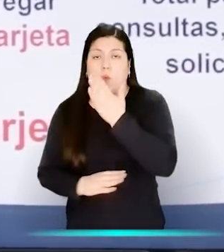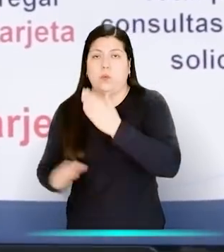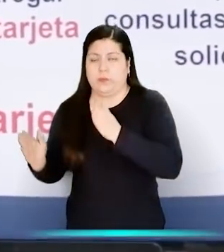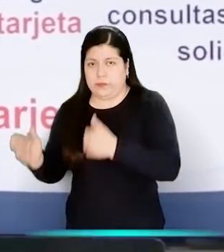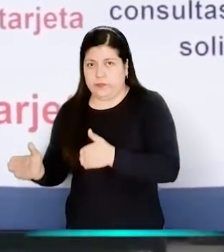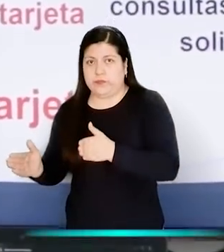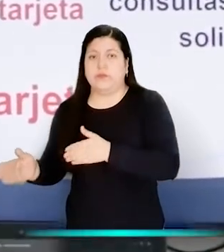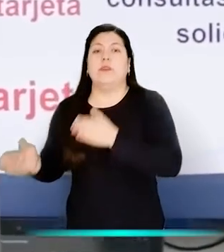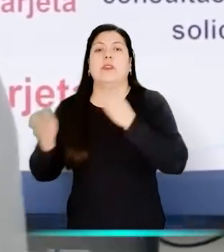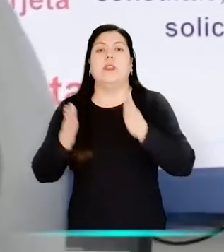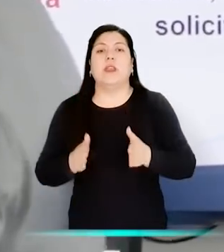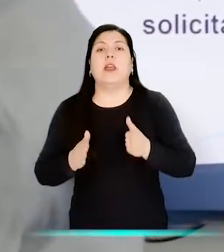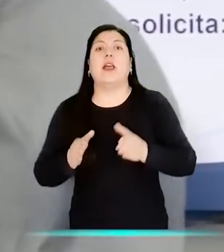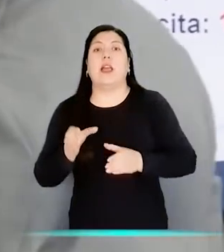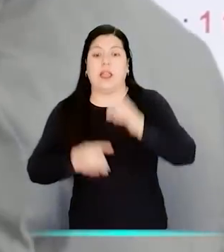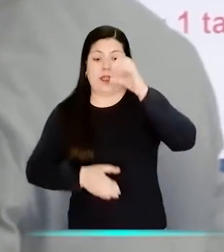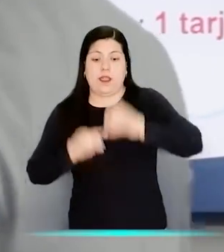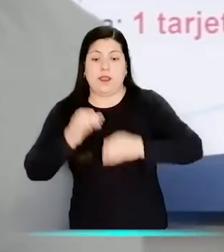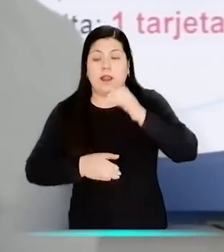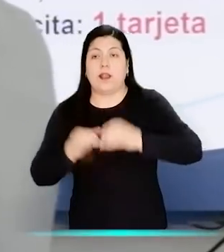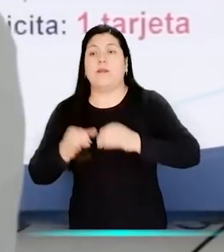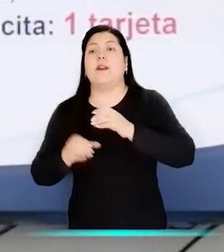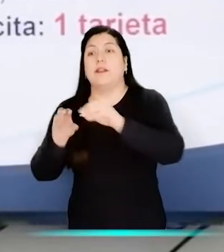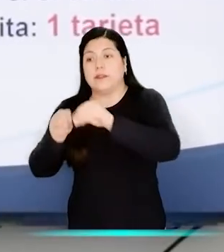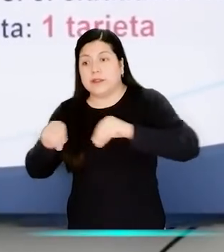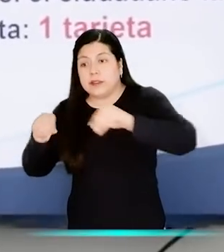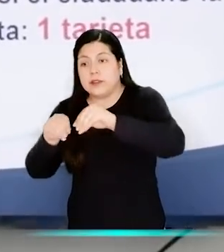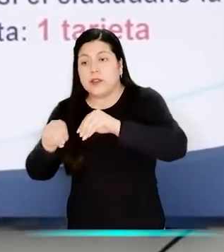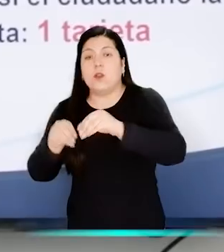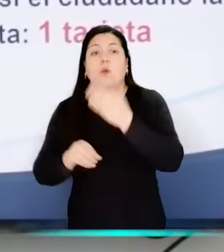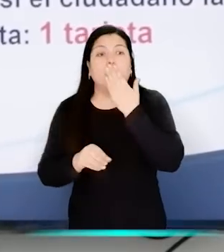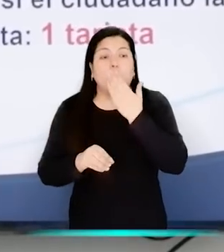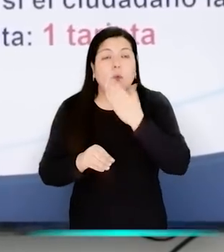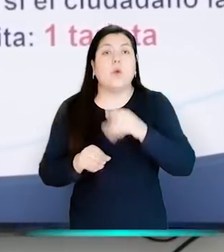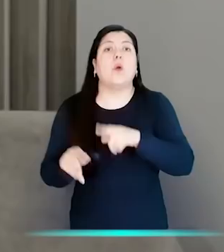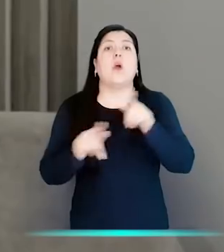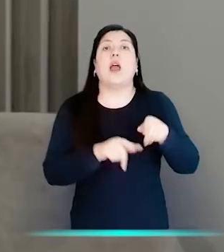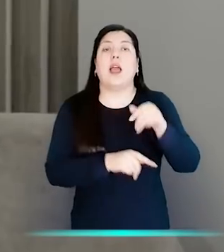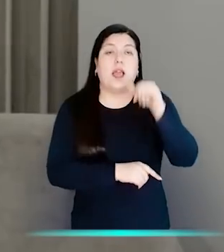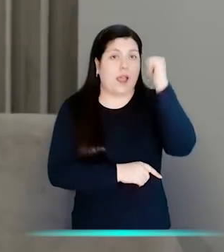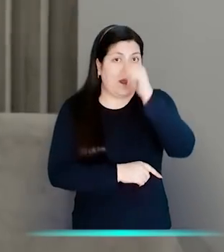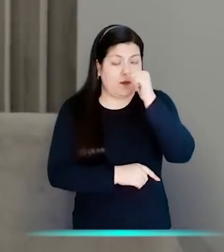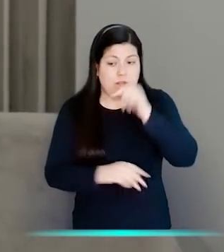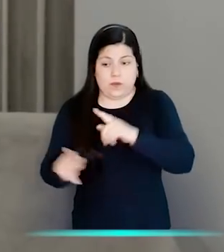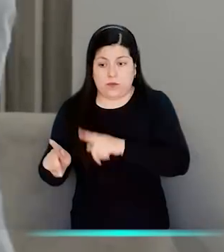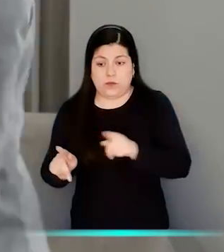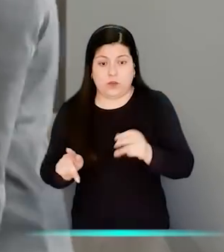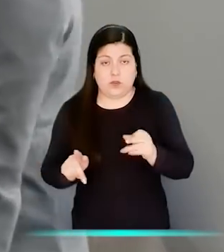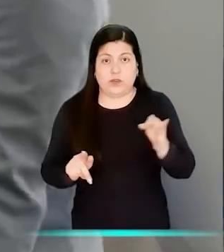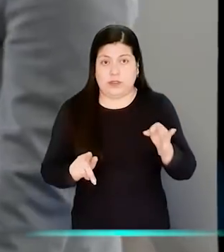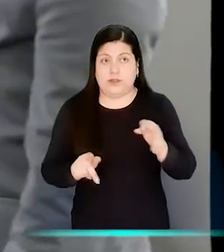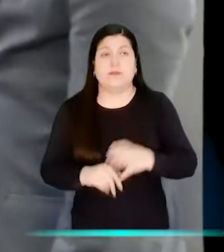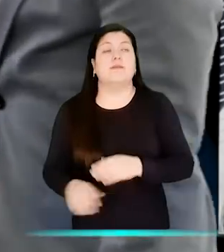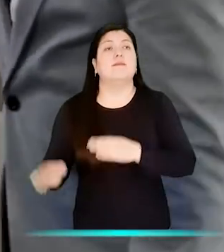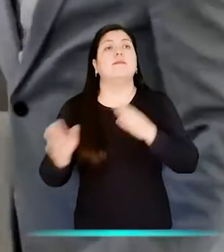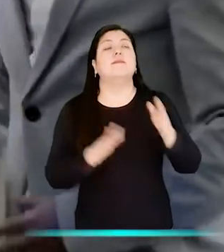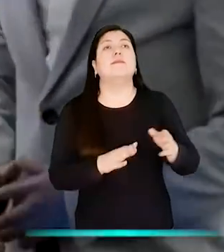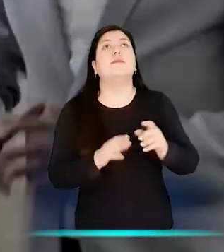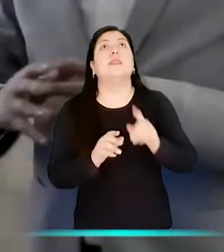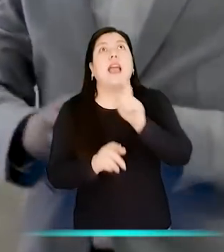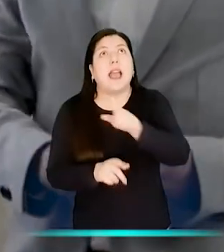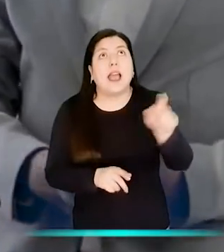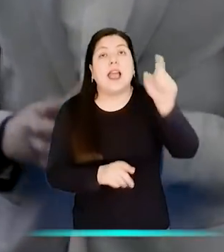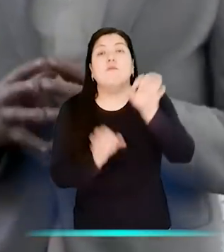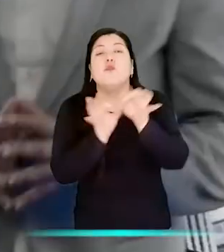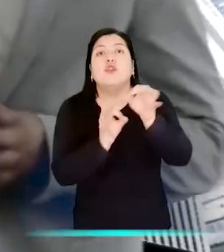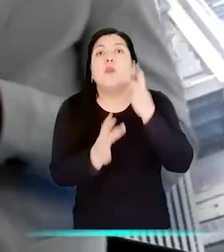Senado Indígena. Vamos a tener tarjetas electorales para la Cámara, Cámara Territorial, Cámara Indígena o Cámara Afro. Vamos a tener para